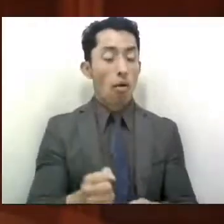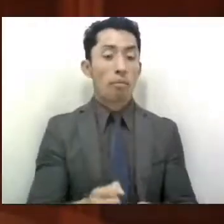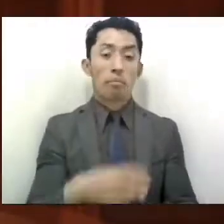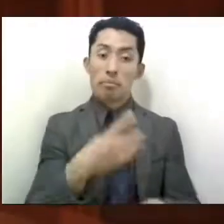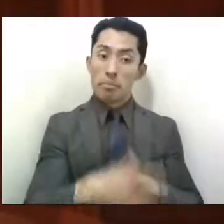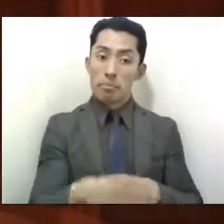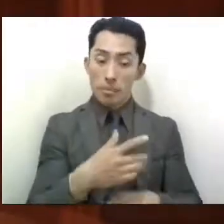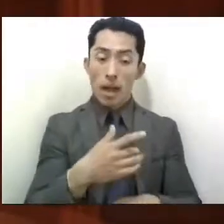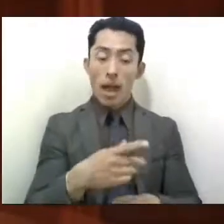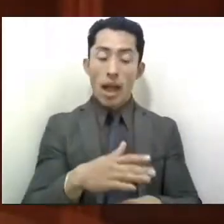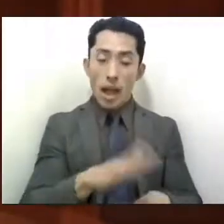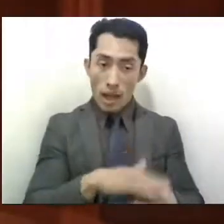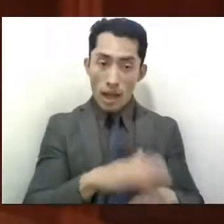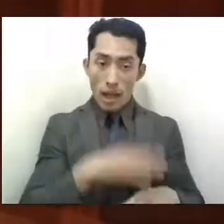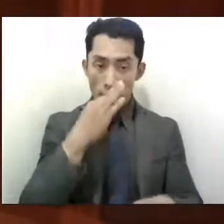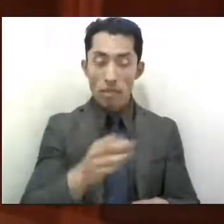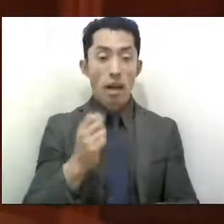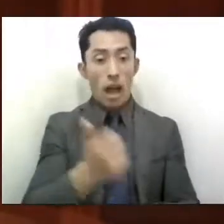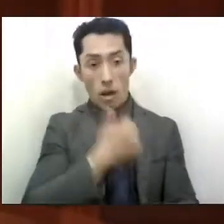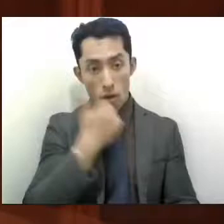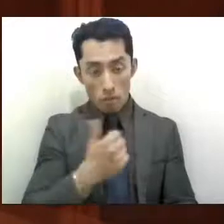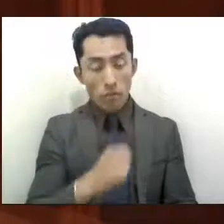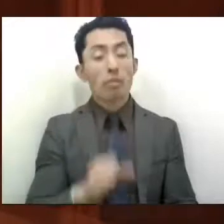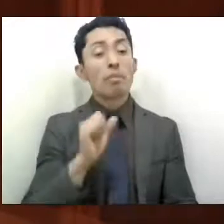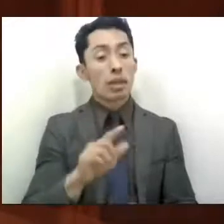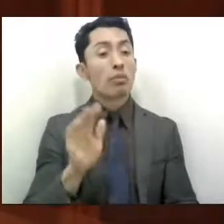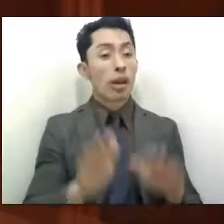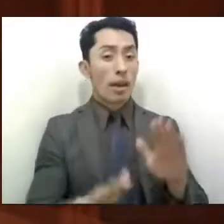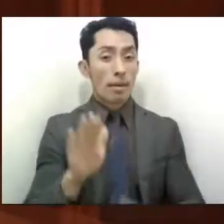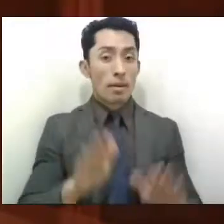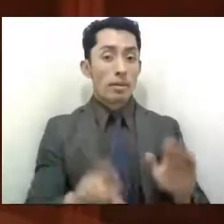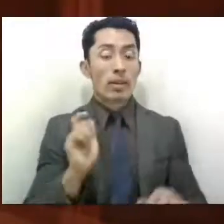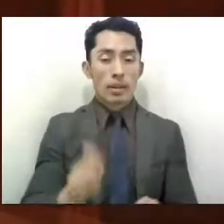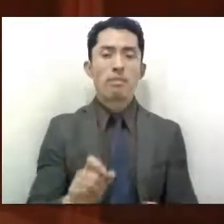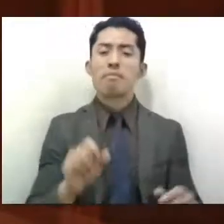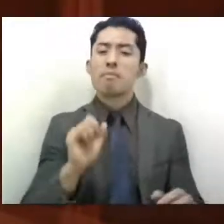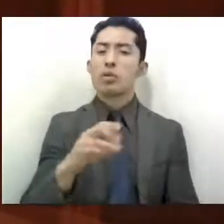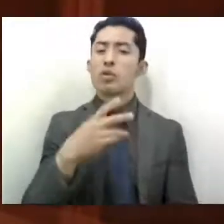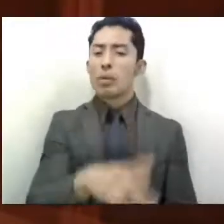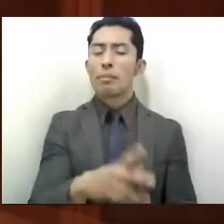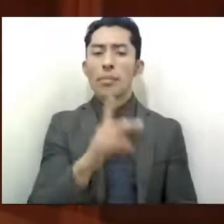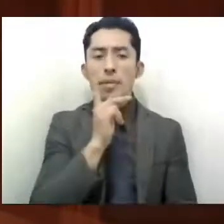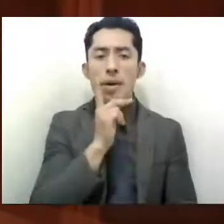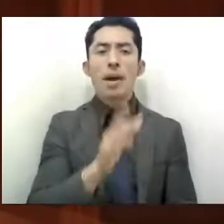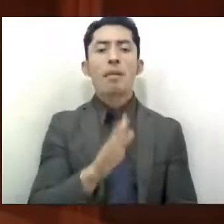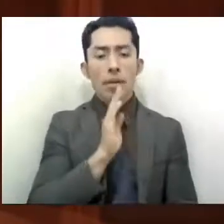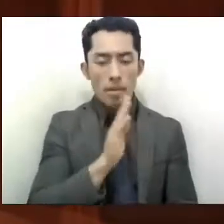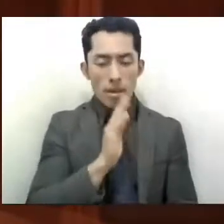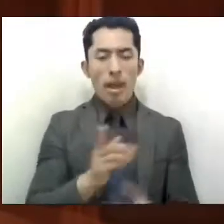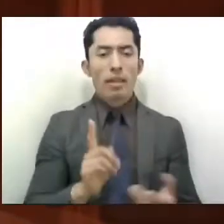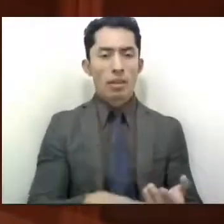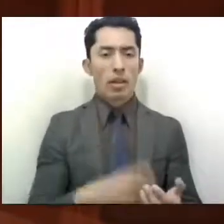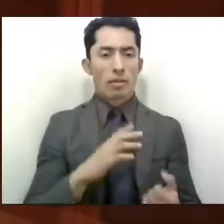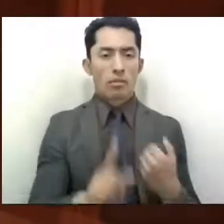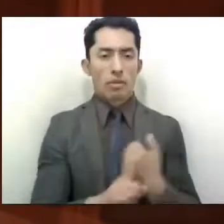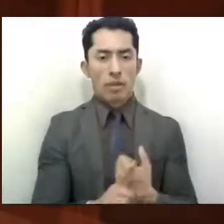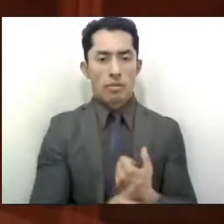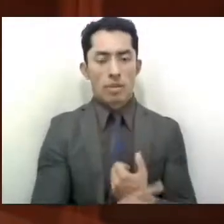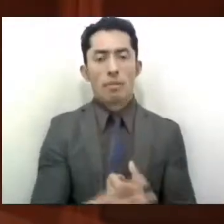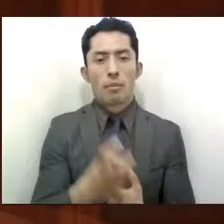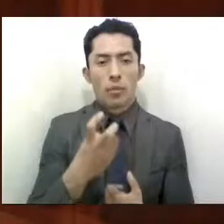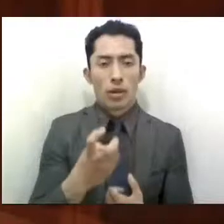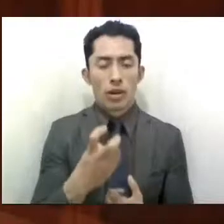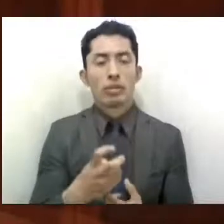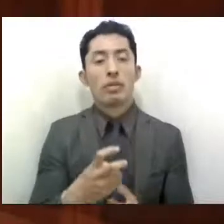alumnos, también en algunos casos de los propios padres de familia. A esto se suman las problemáticas